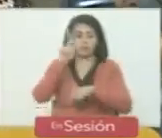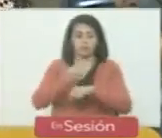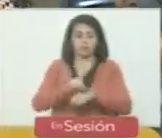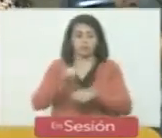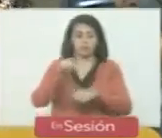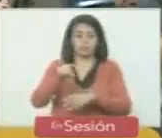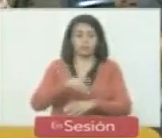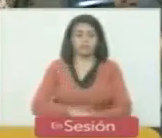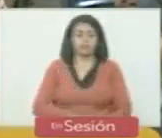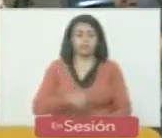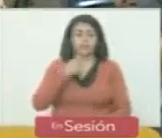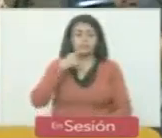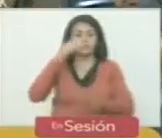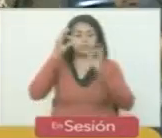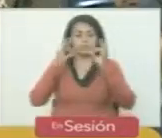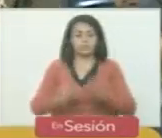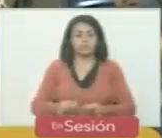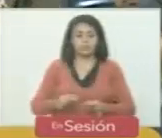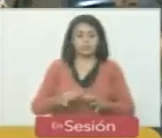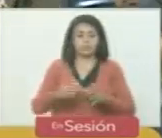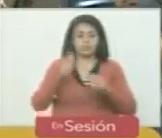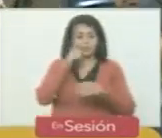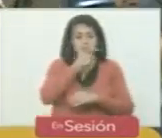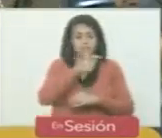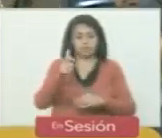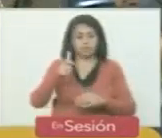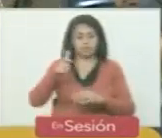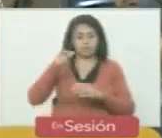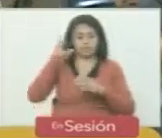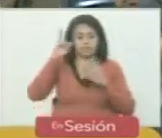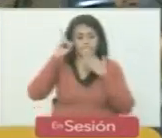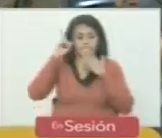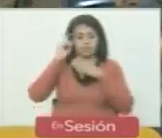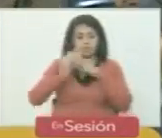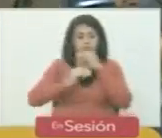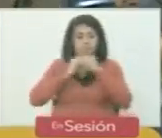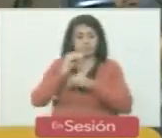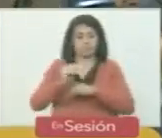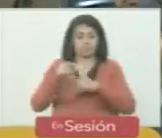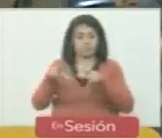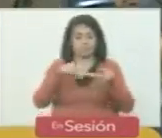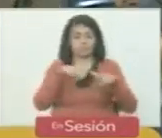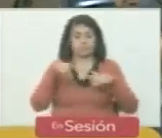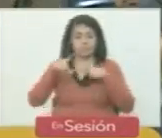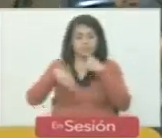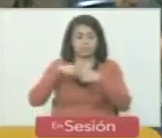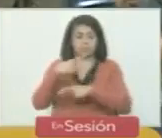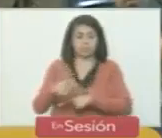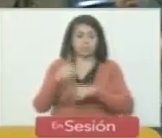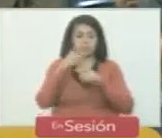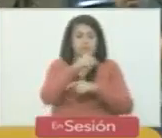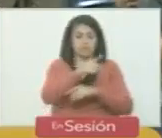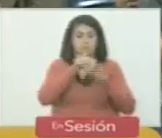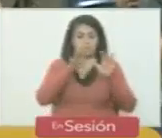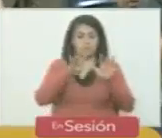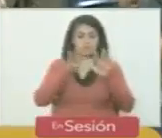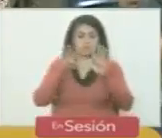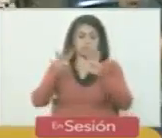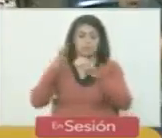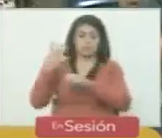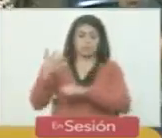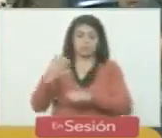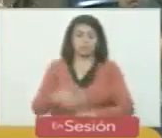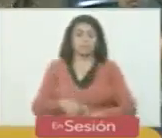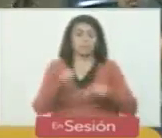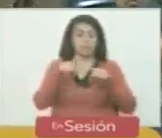unánime, declara el decenio de los pueblos indígenas que se haría efectiva a partir de 1994.